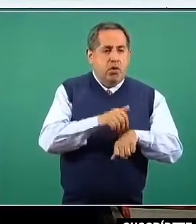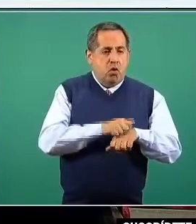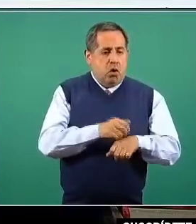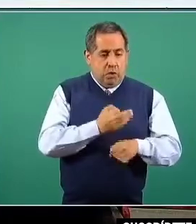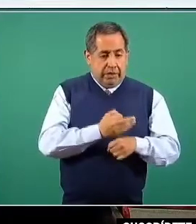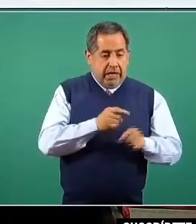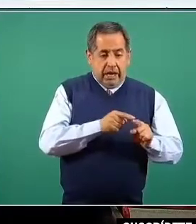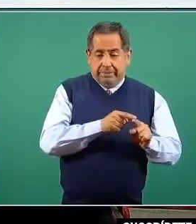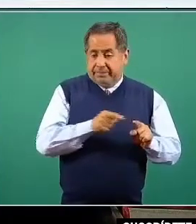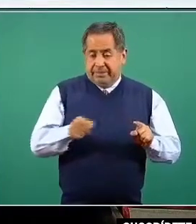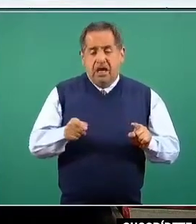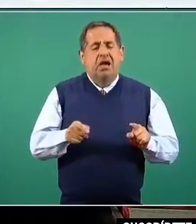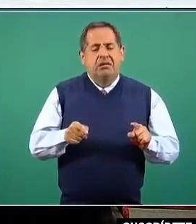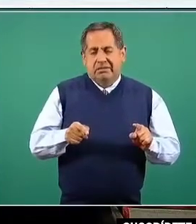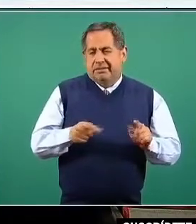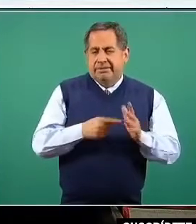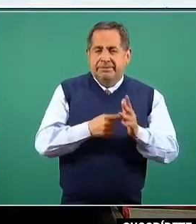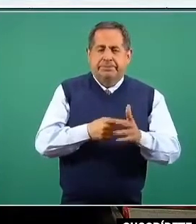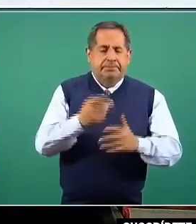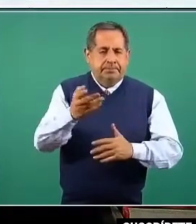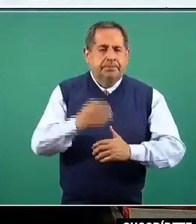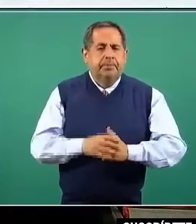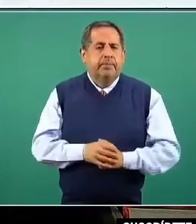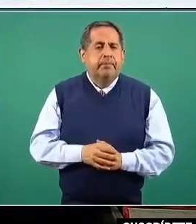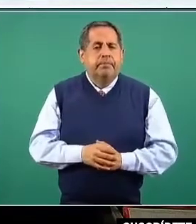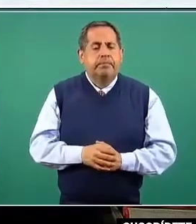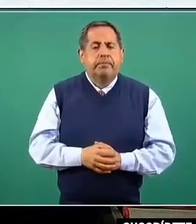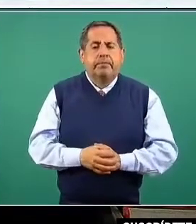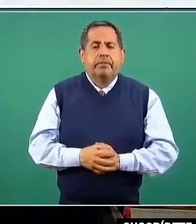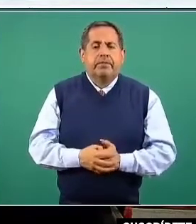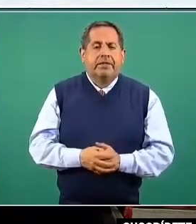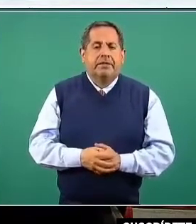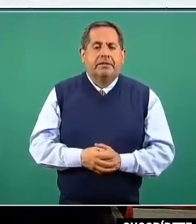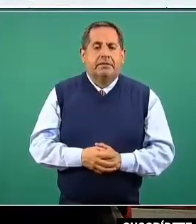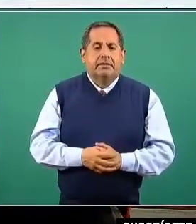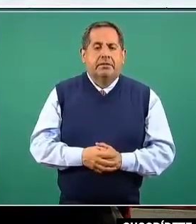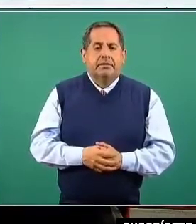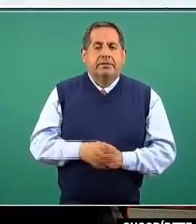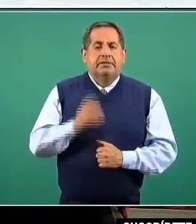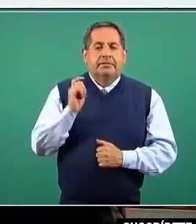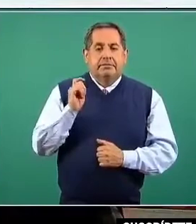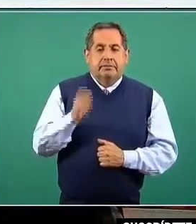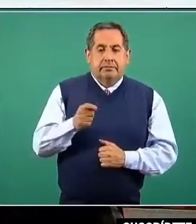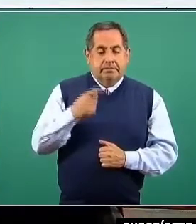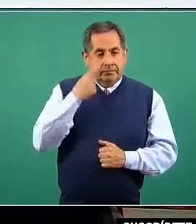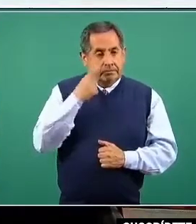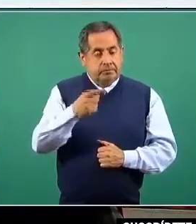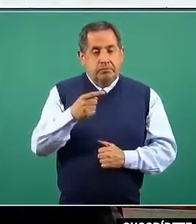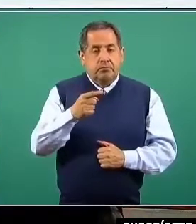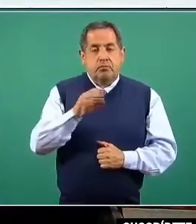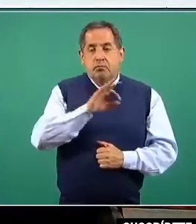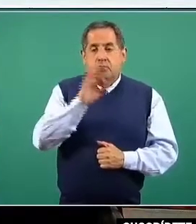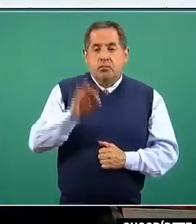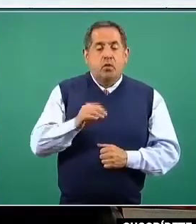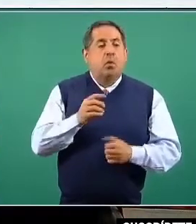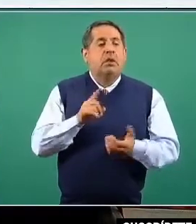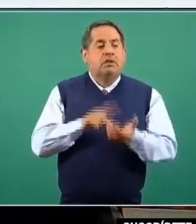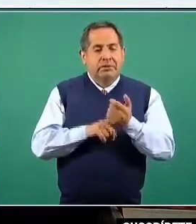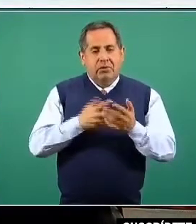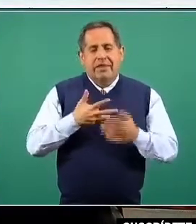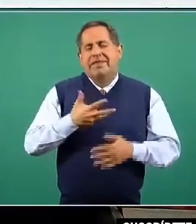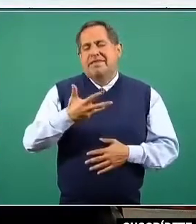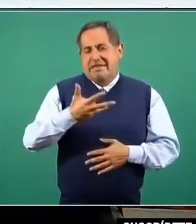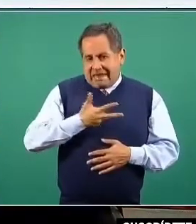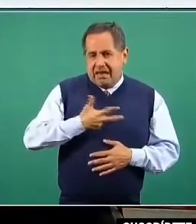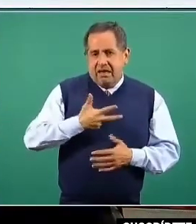estamos presentando. Vemos la siguiente diapositiva, por favor. El comportamiento del porcentaje de positividad, ya decíamos,